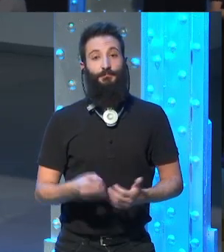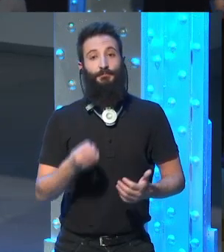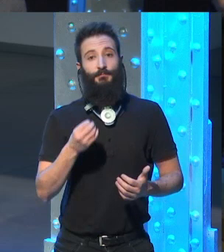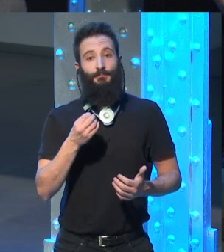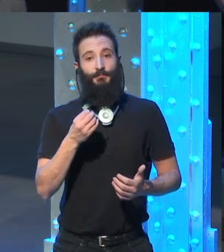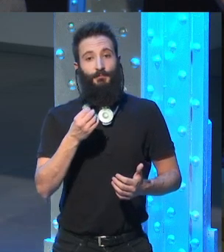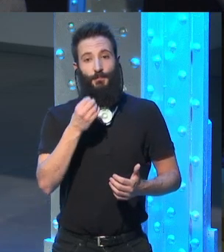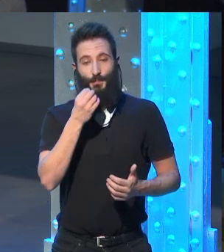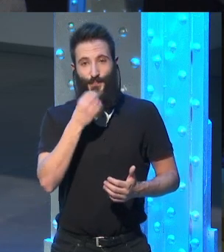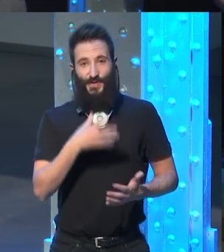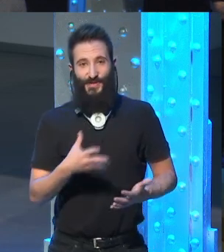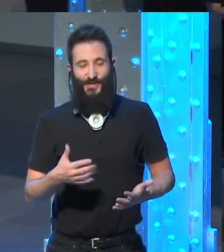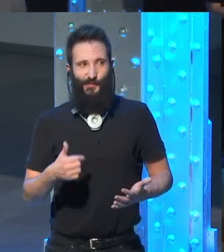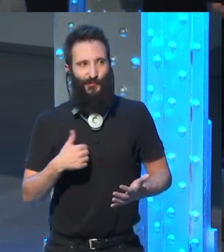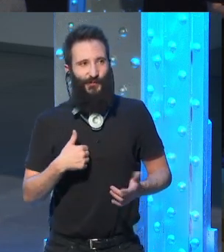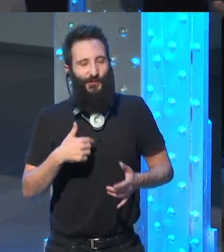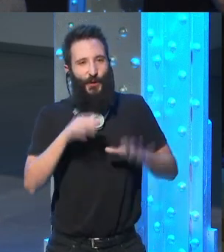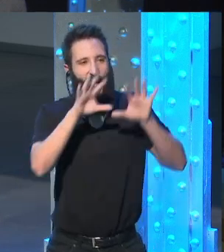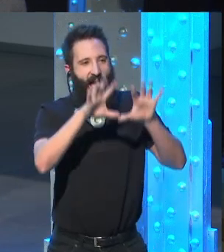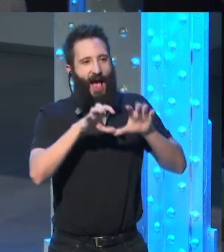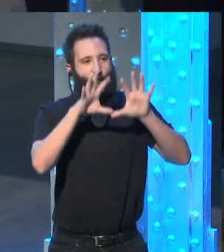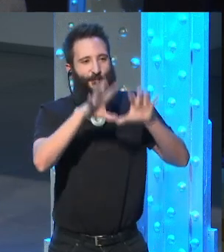Bueno, ¿qué he aprendido yo?